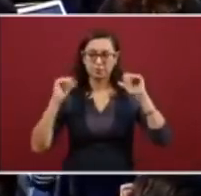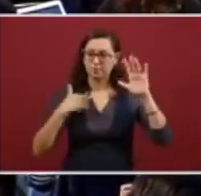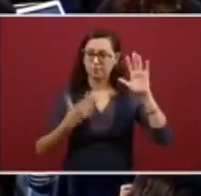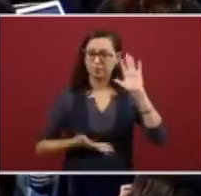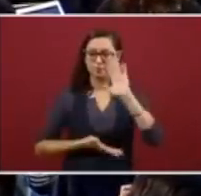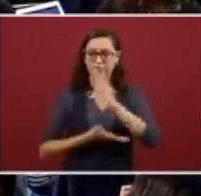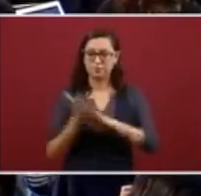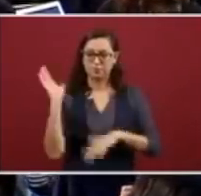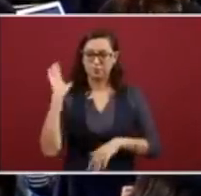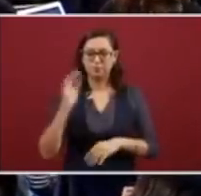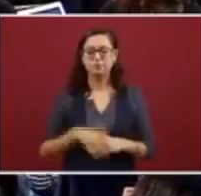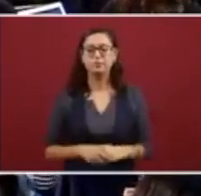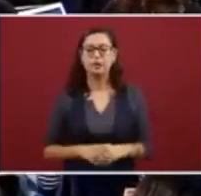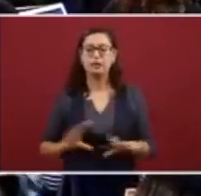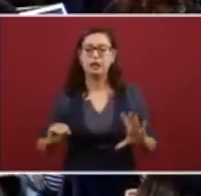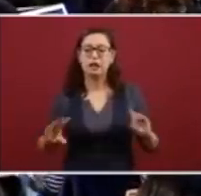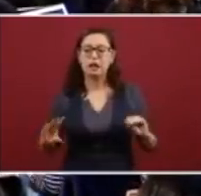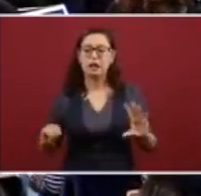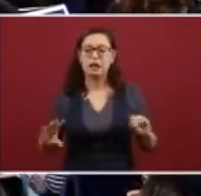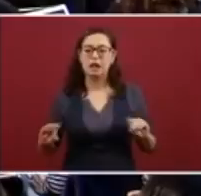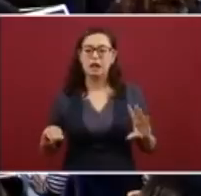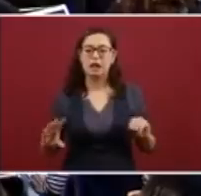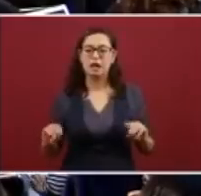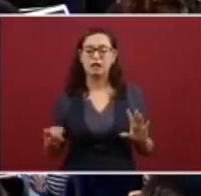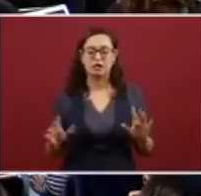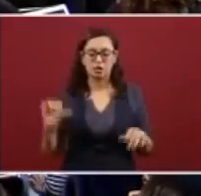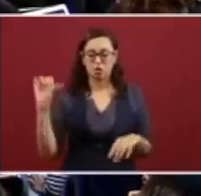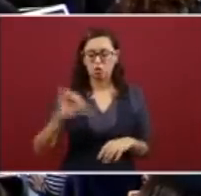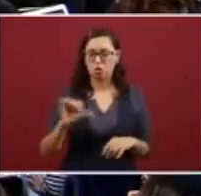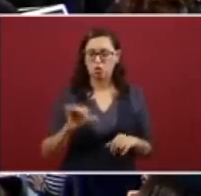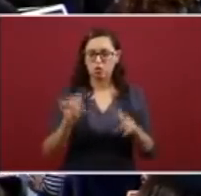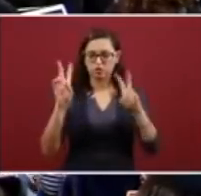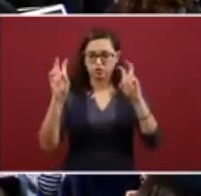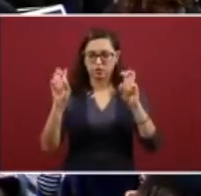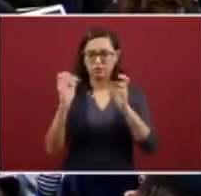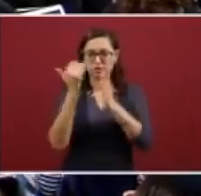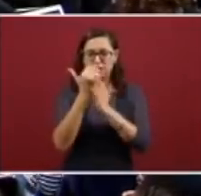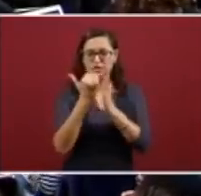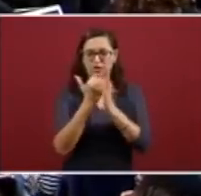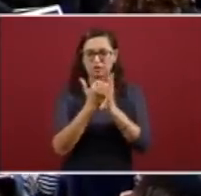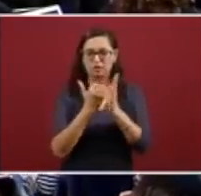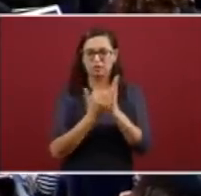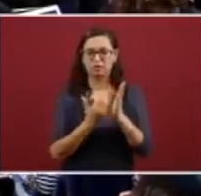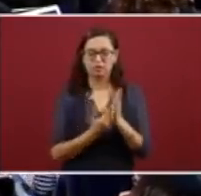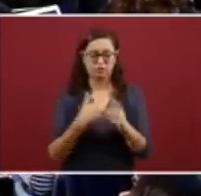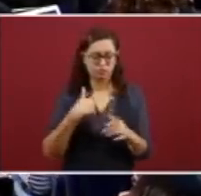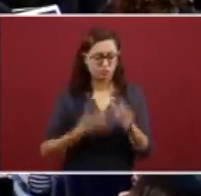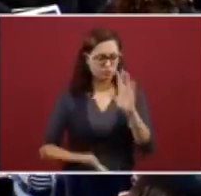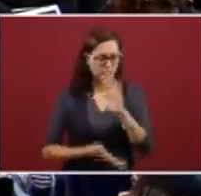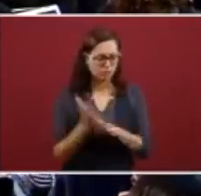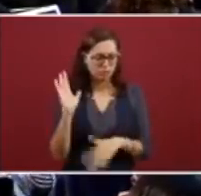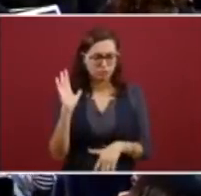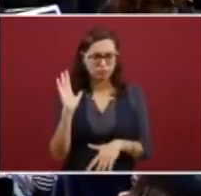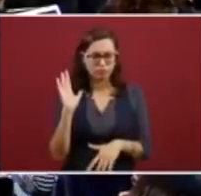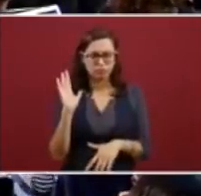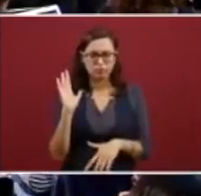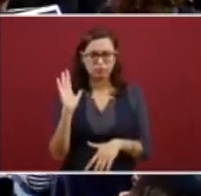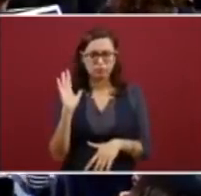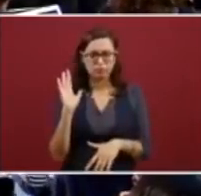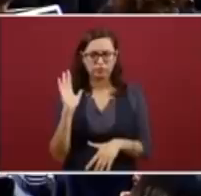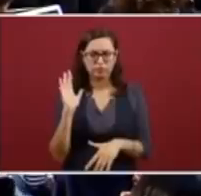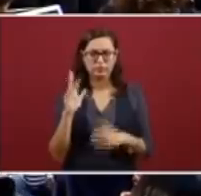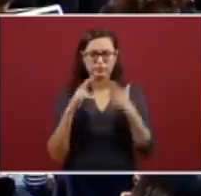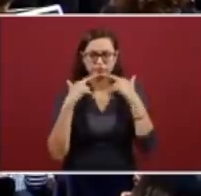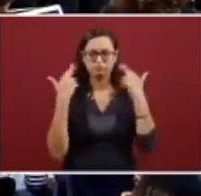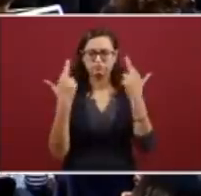esté la agenda de hoy juega a tener